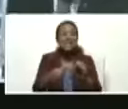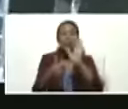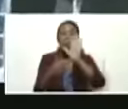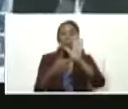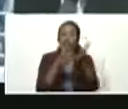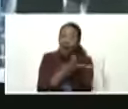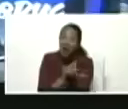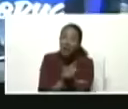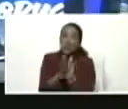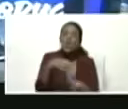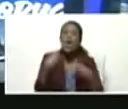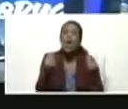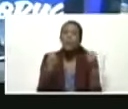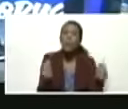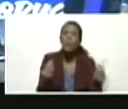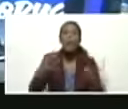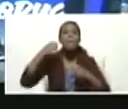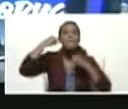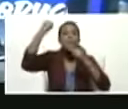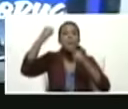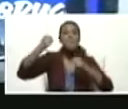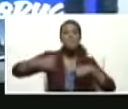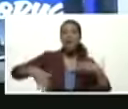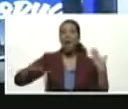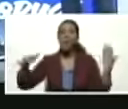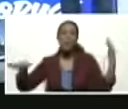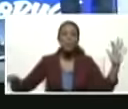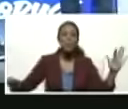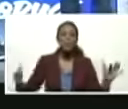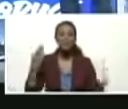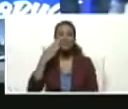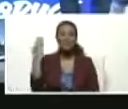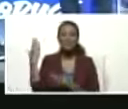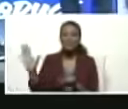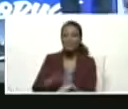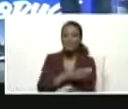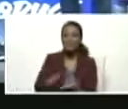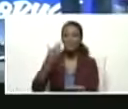la ruta, ¡que viva el calipso! ¡Música!